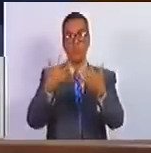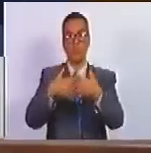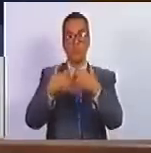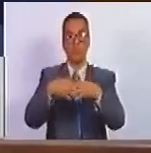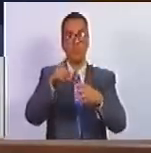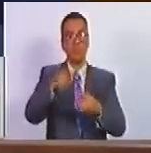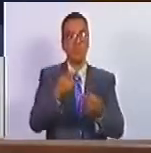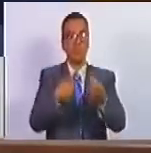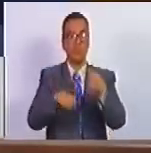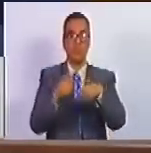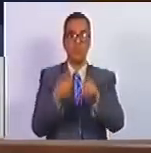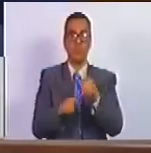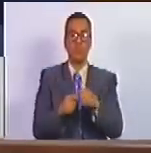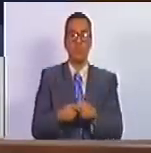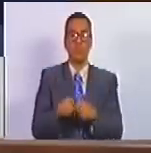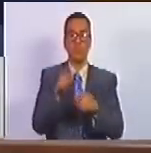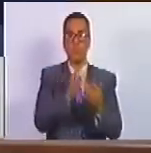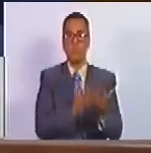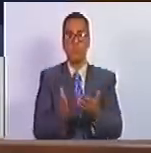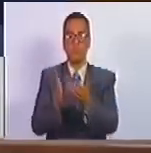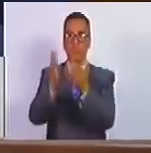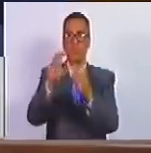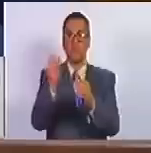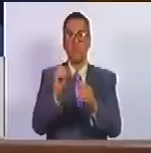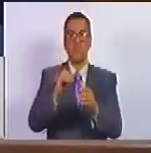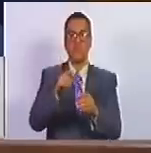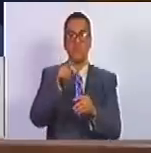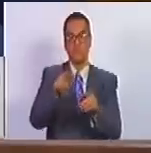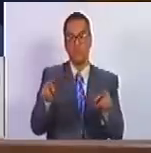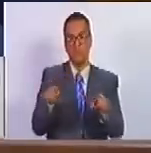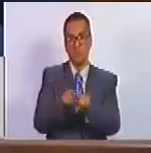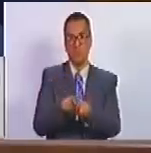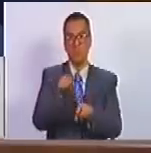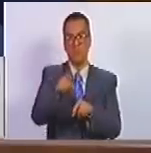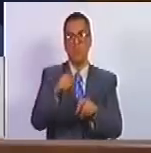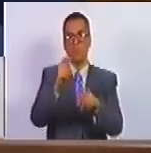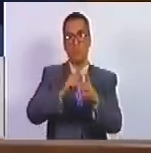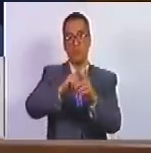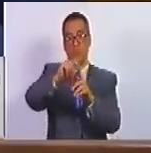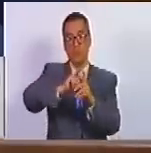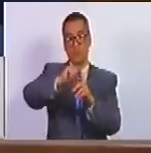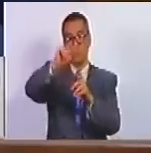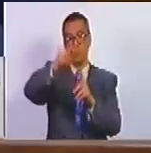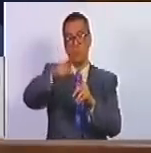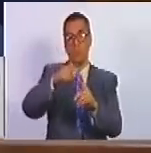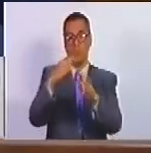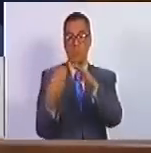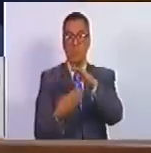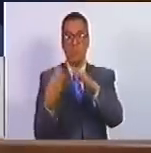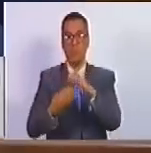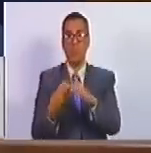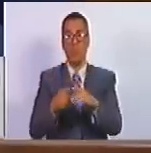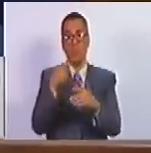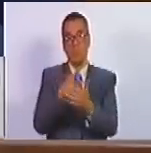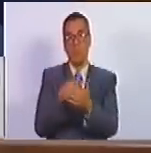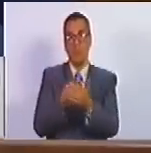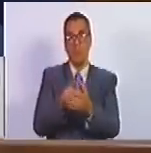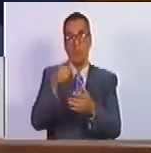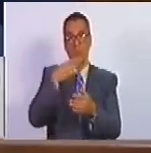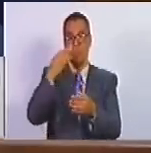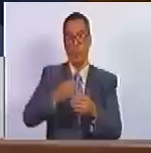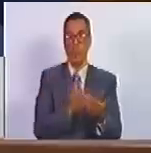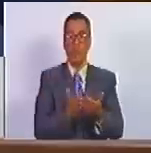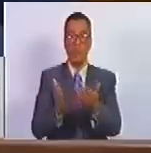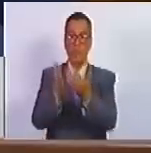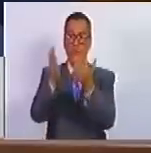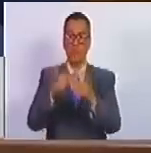industriales, comerciales, de servicio o afín. Esta tasa deberá establecer sobre la base de los costos reales del